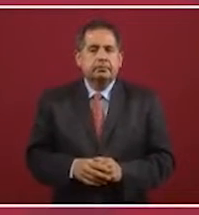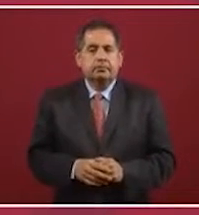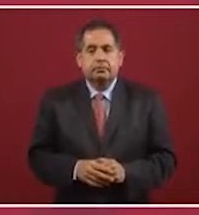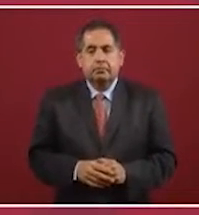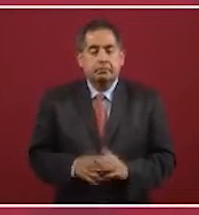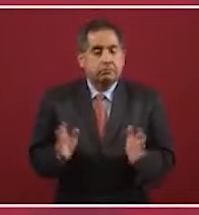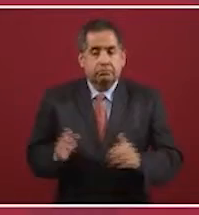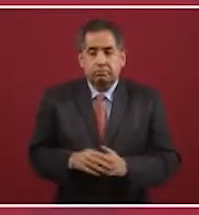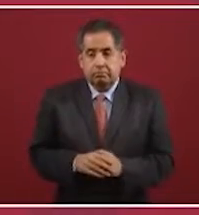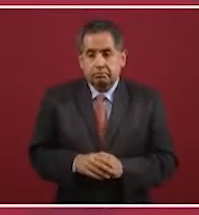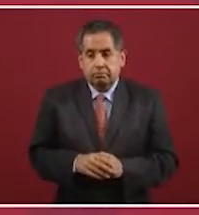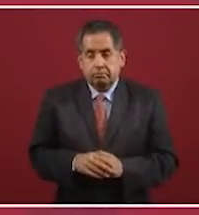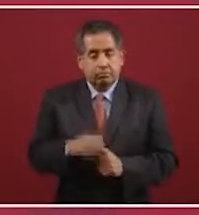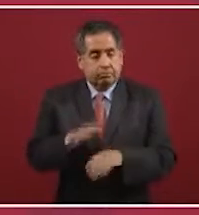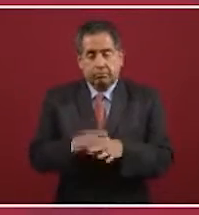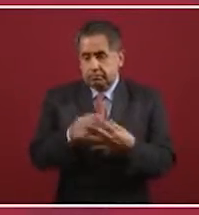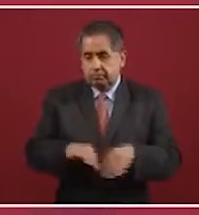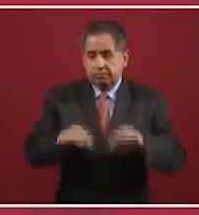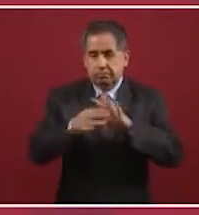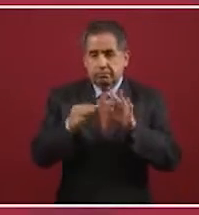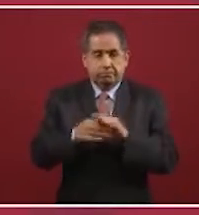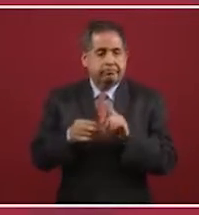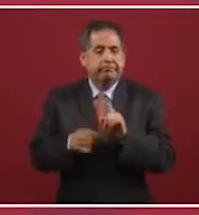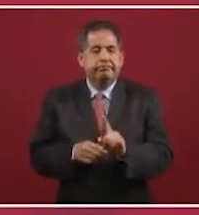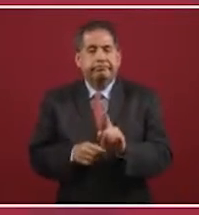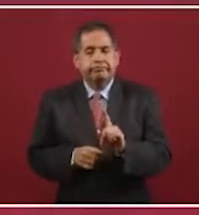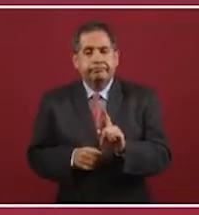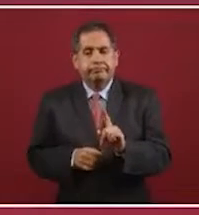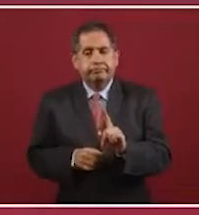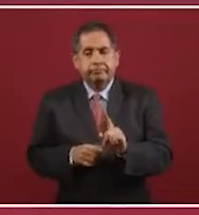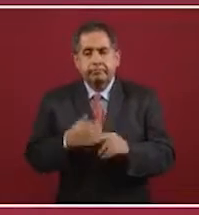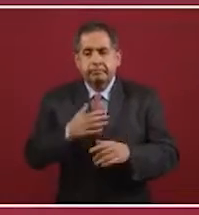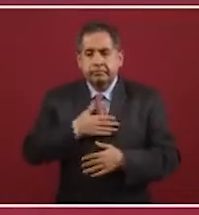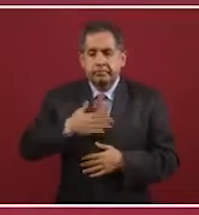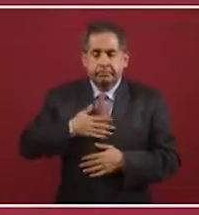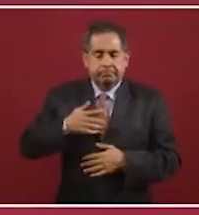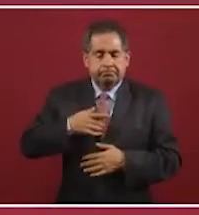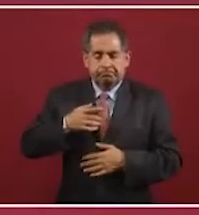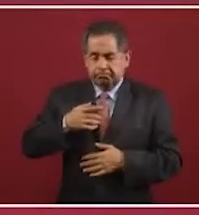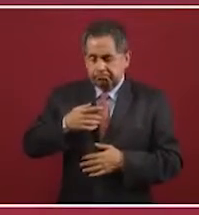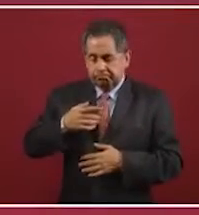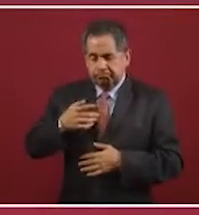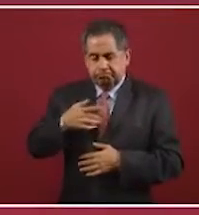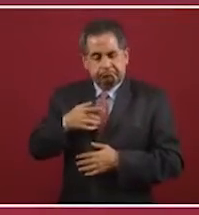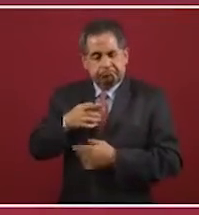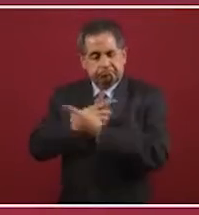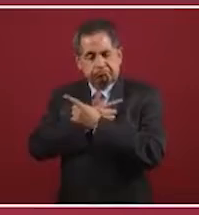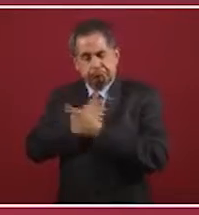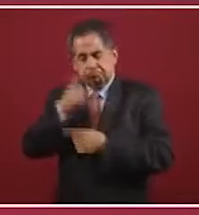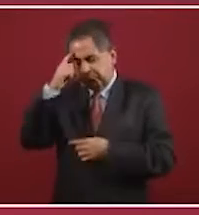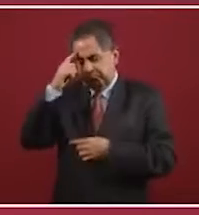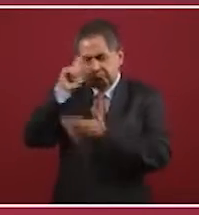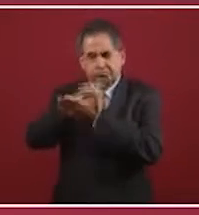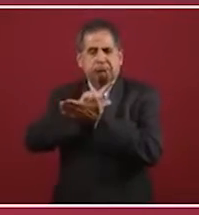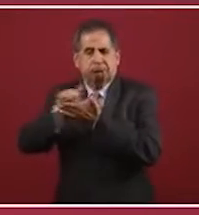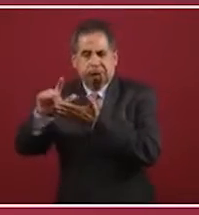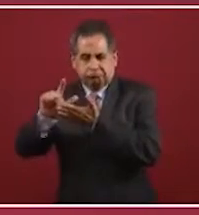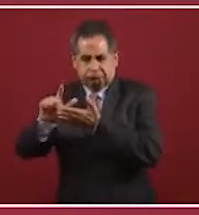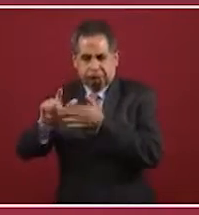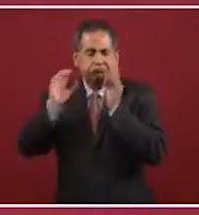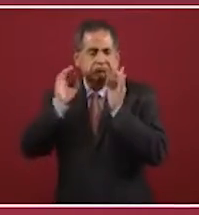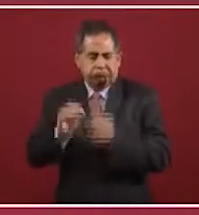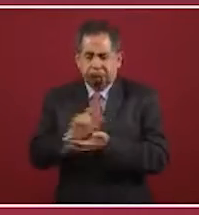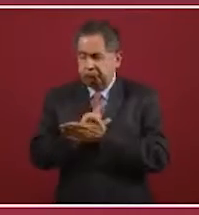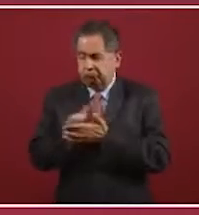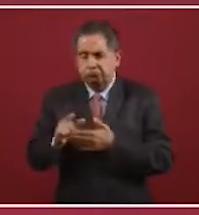Y lo que más me importa es mi autoridad moral, porque si no